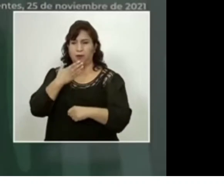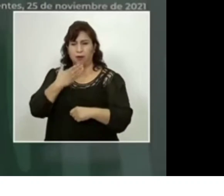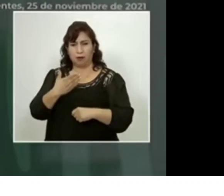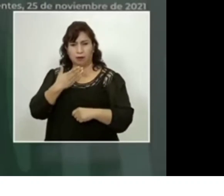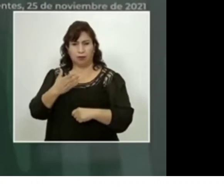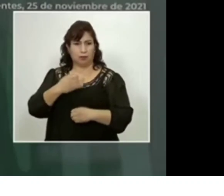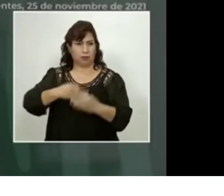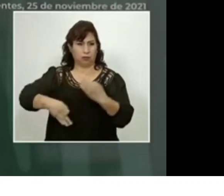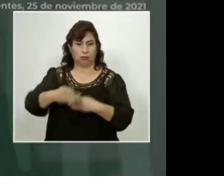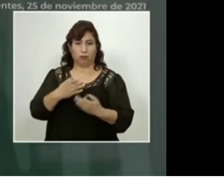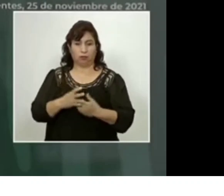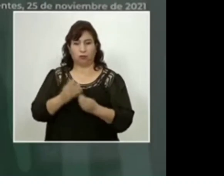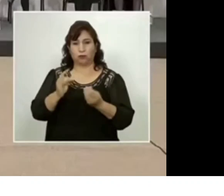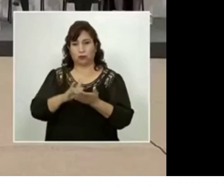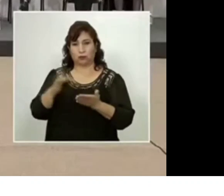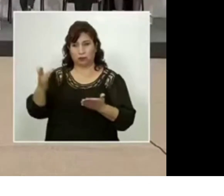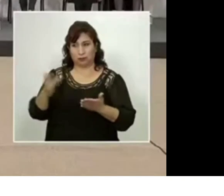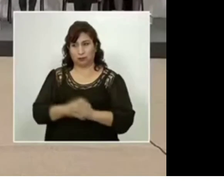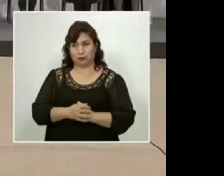los pobres. Muchas gracias.